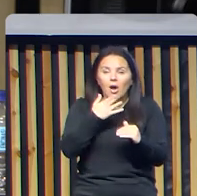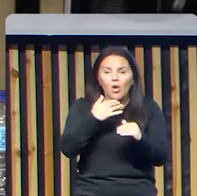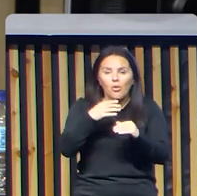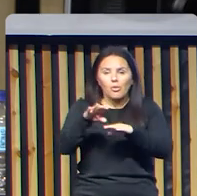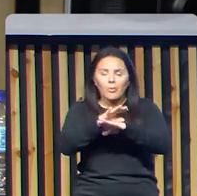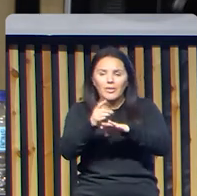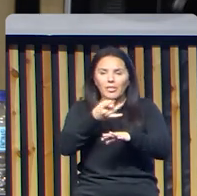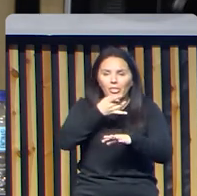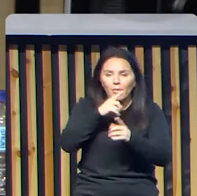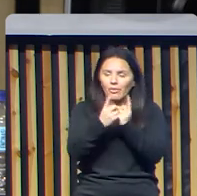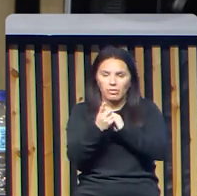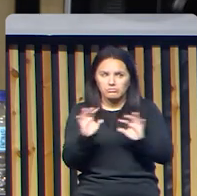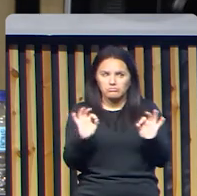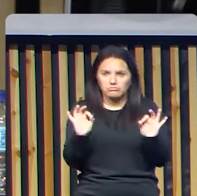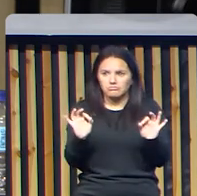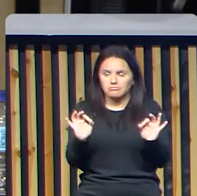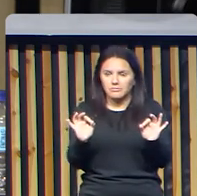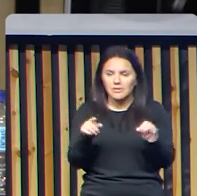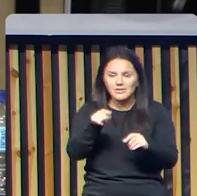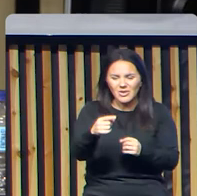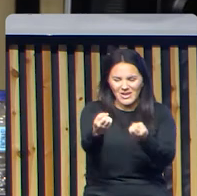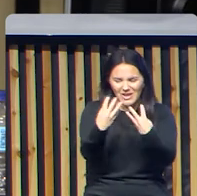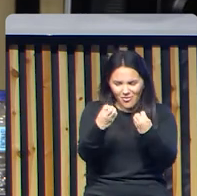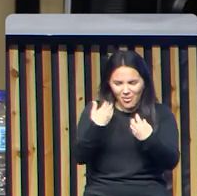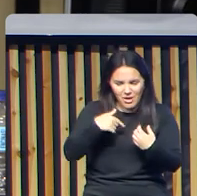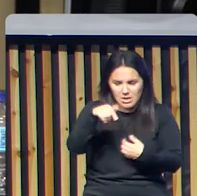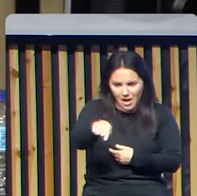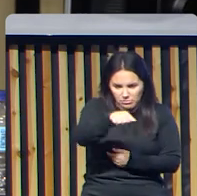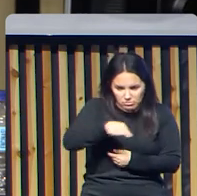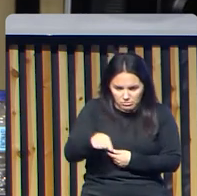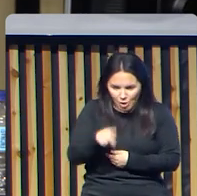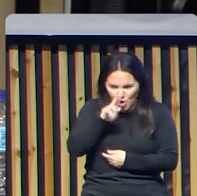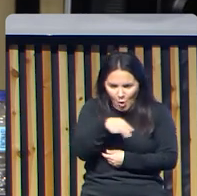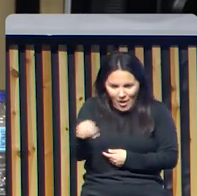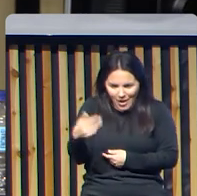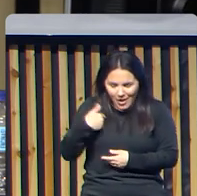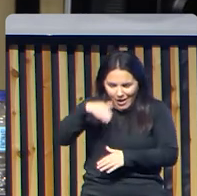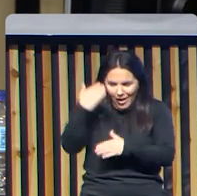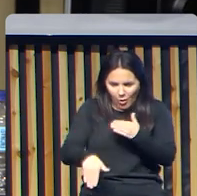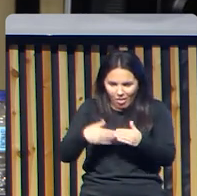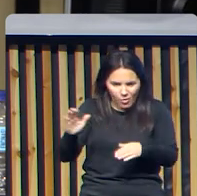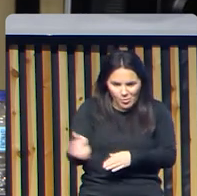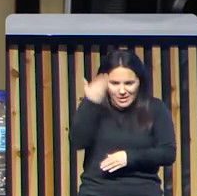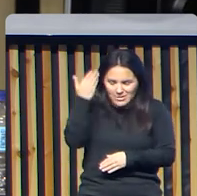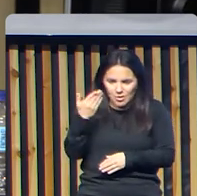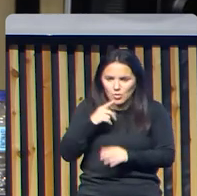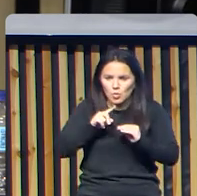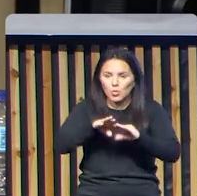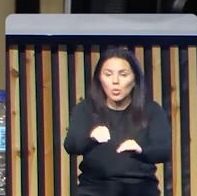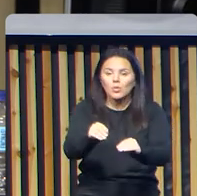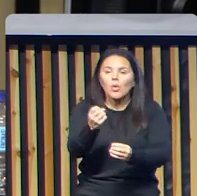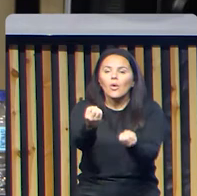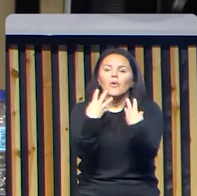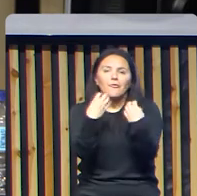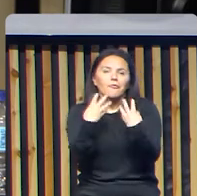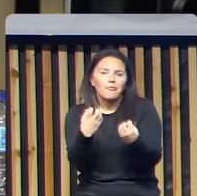un documento es decir cuál de esta información ya no vale Ya está caducada Cuál de